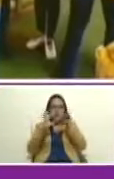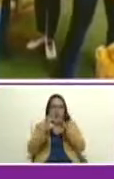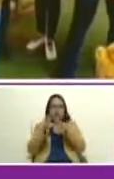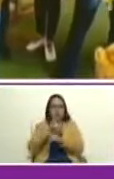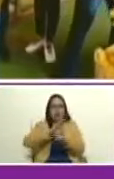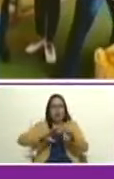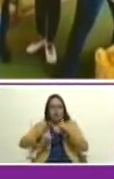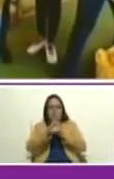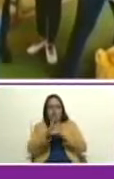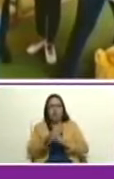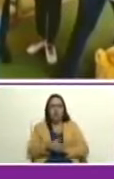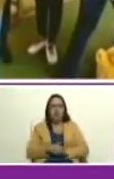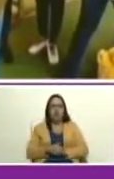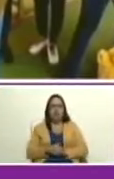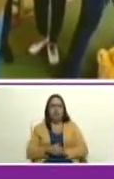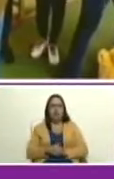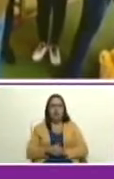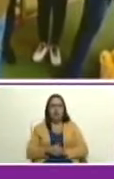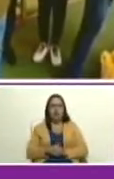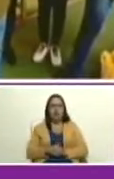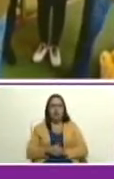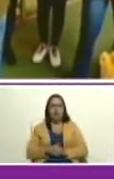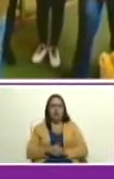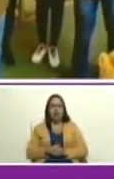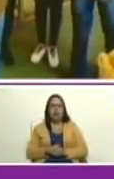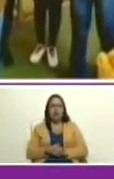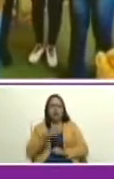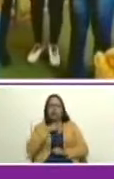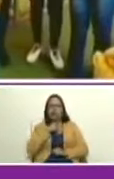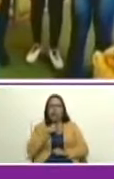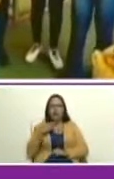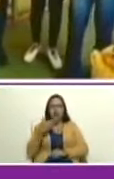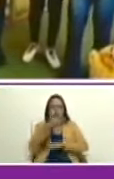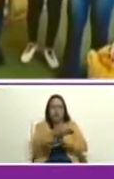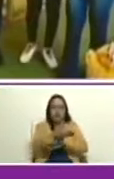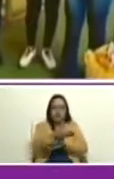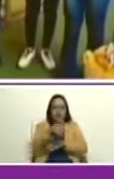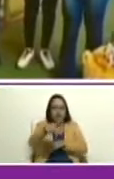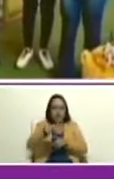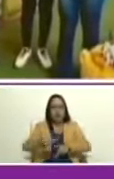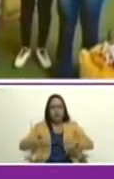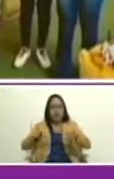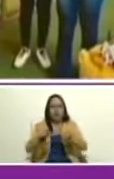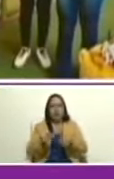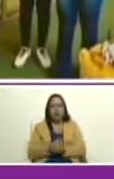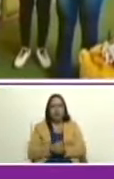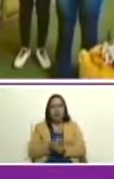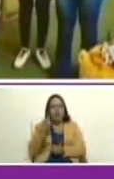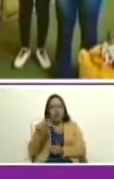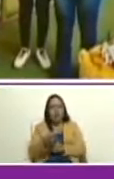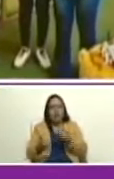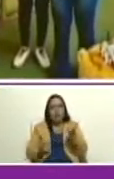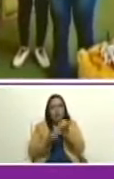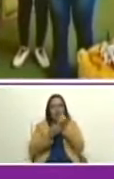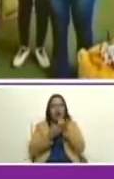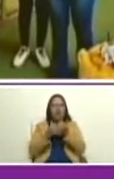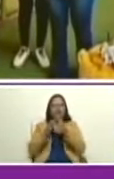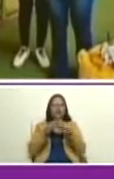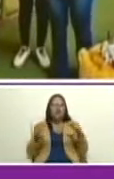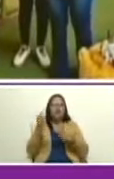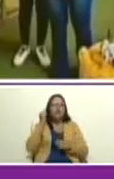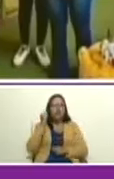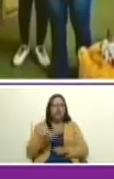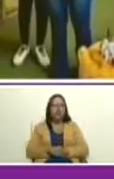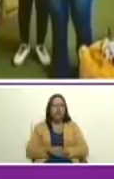cultura nuestra. Me gustaría estar en este momento por allá. Hay que apoyar a todas esas mujeres,